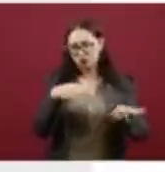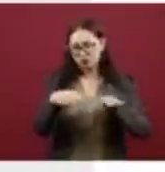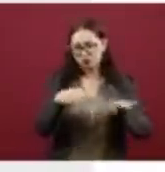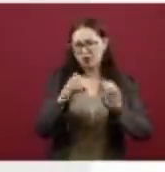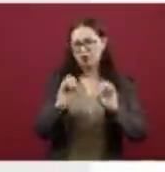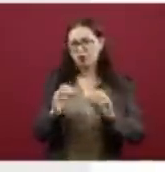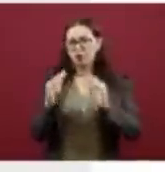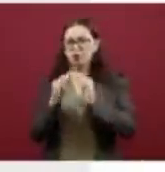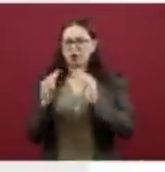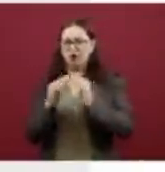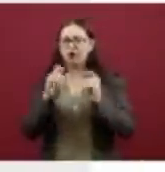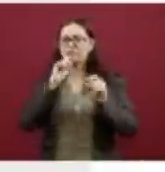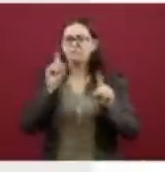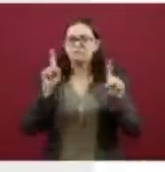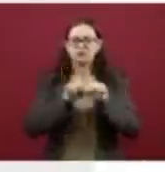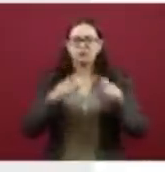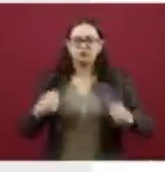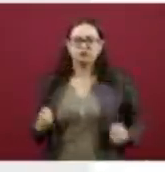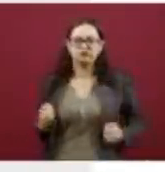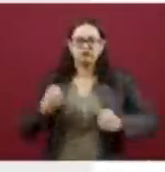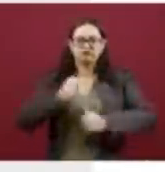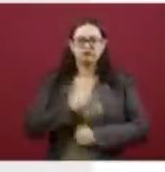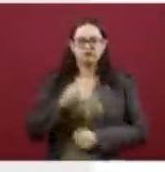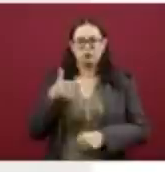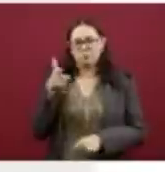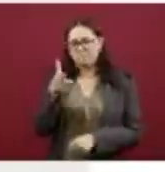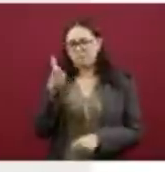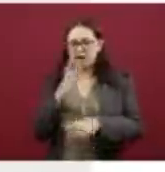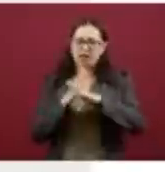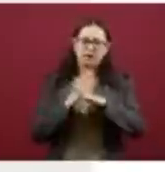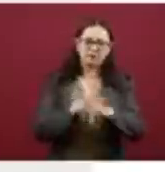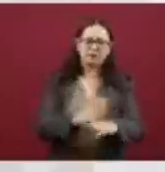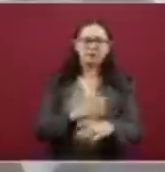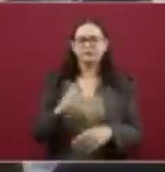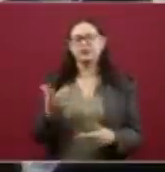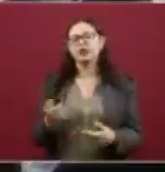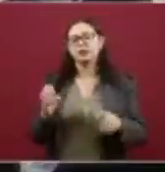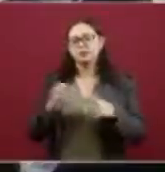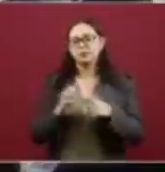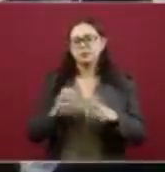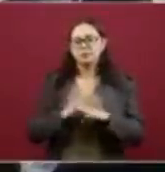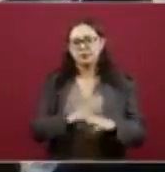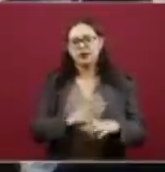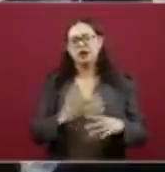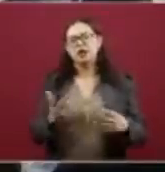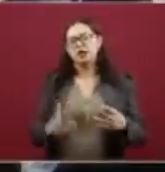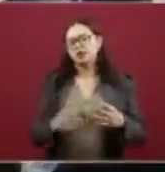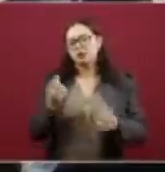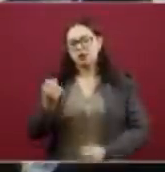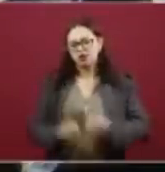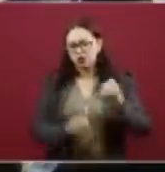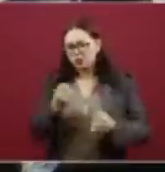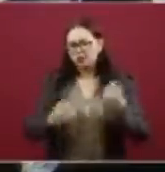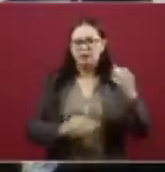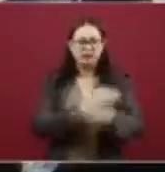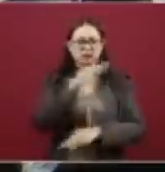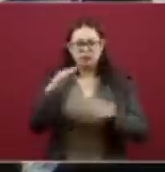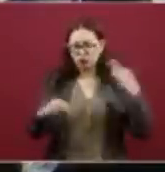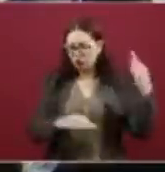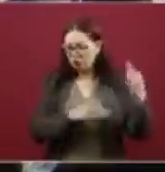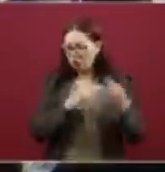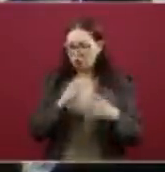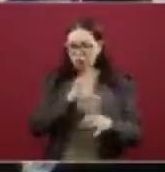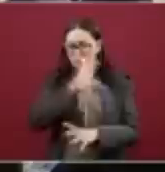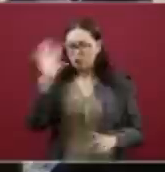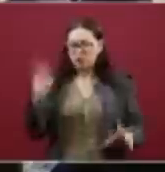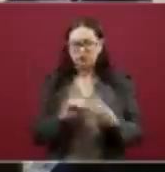otorguen chalecos antibalas, detector de metales, automóviles y todas aquellas que se requieran para salvaguardar su integridad. Y